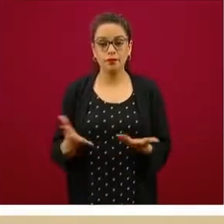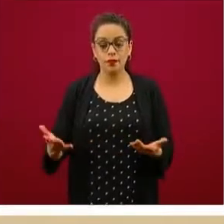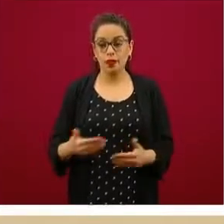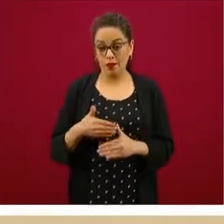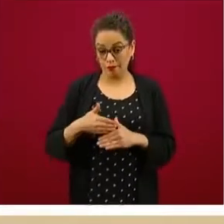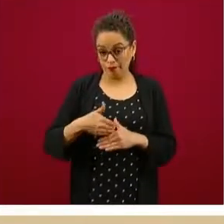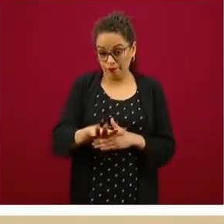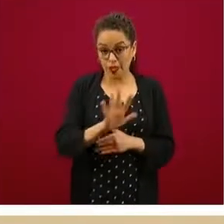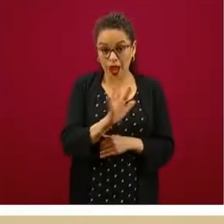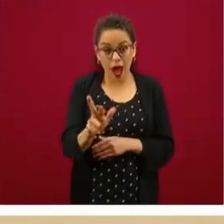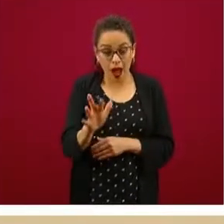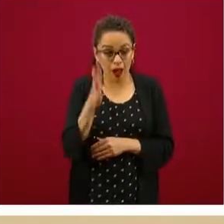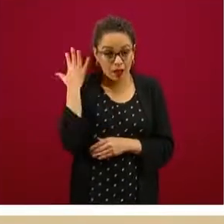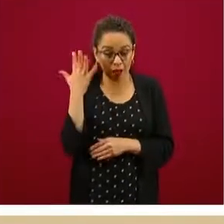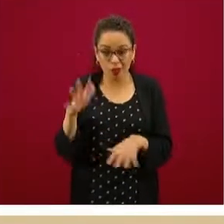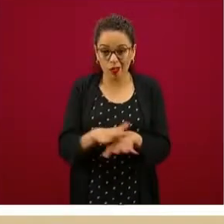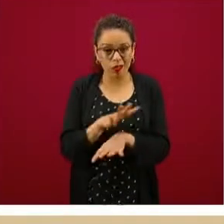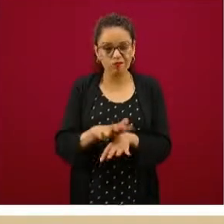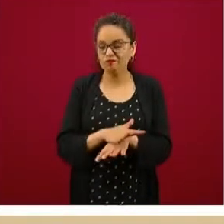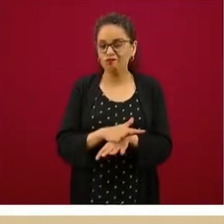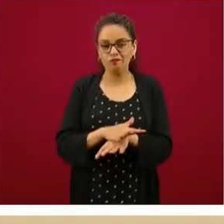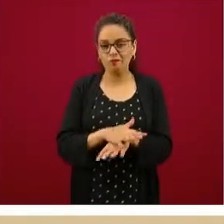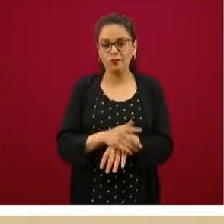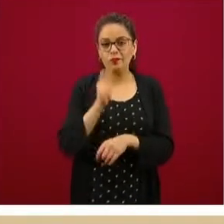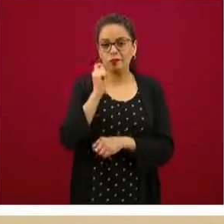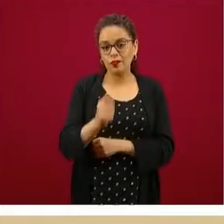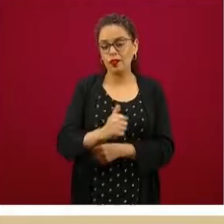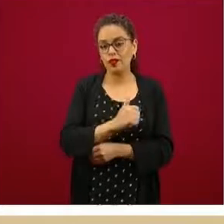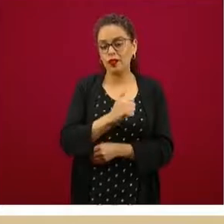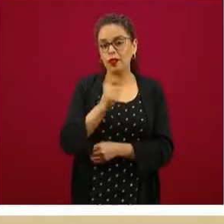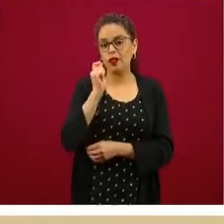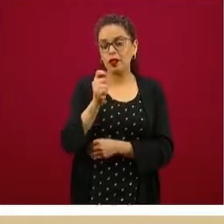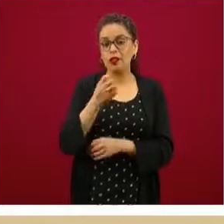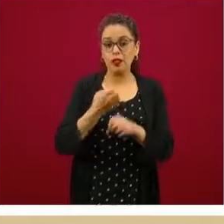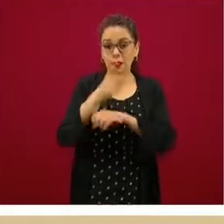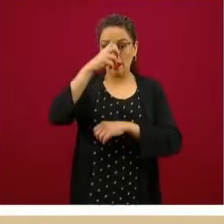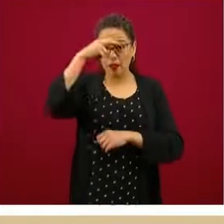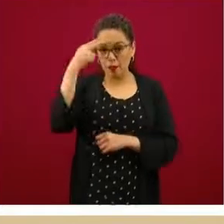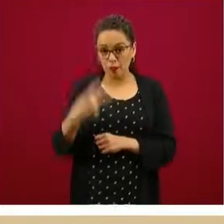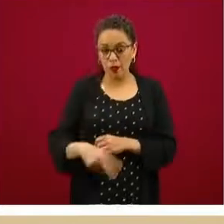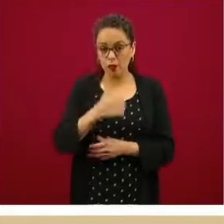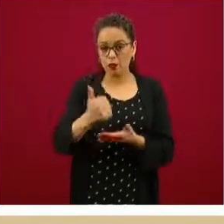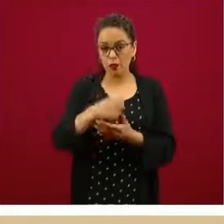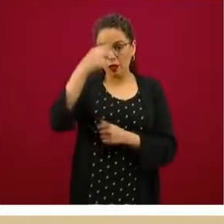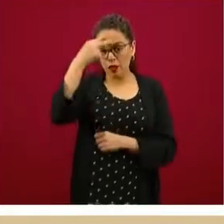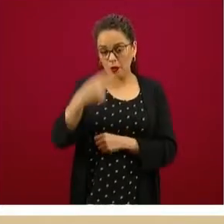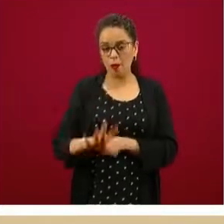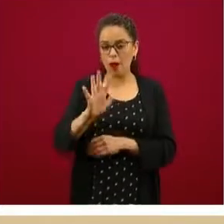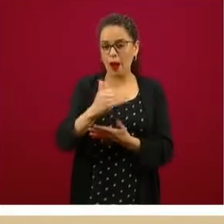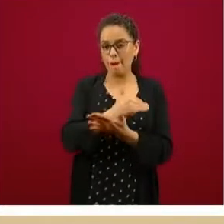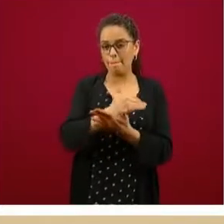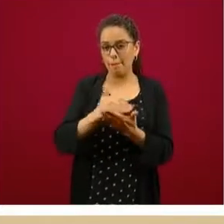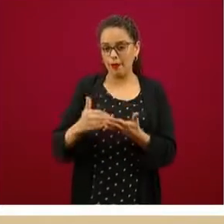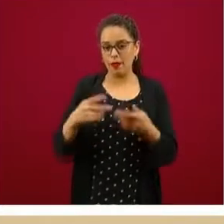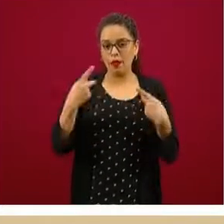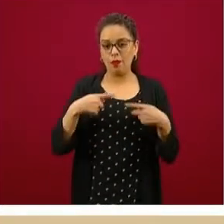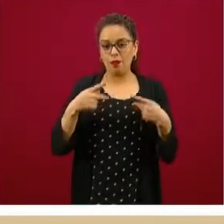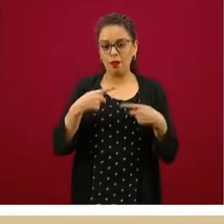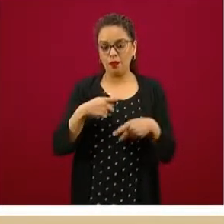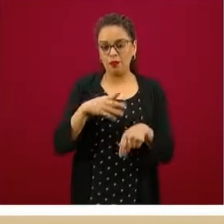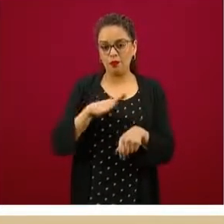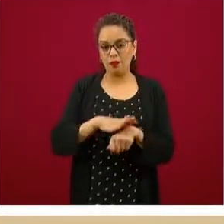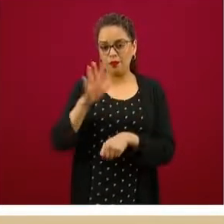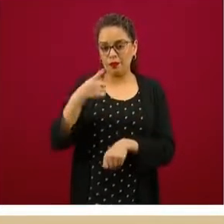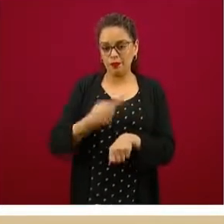corto plazo, el Valle de México tiene prácticamente la mitad de los casos que han ocurrido, seguido de Baja